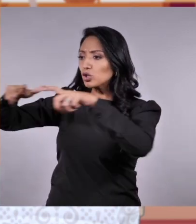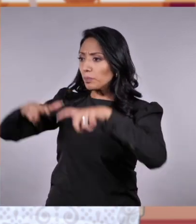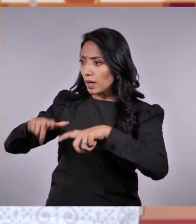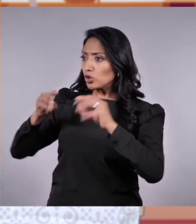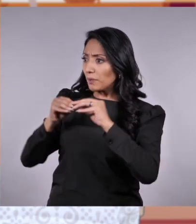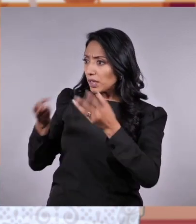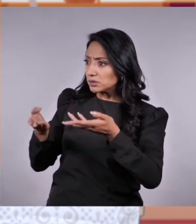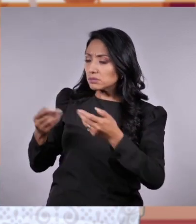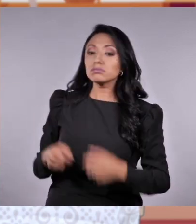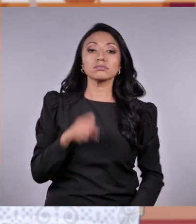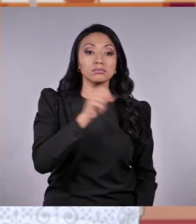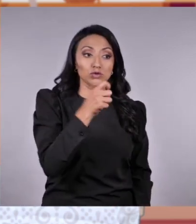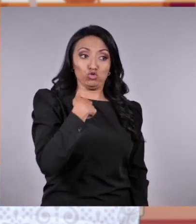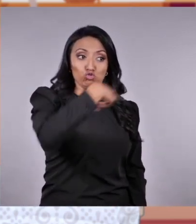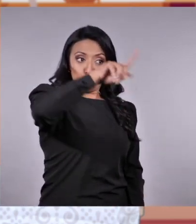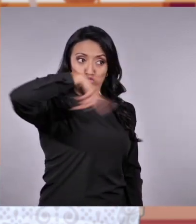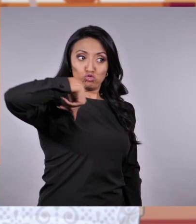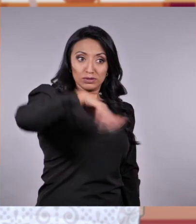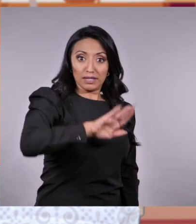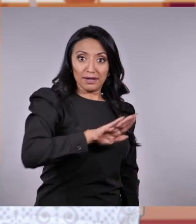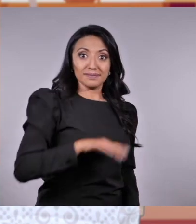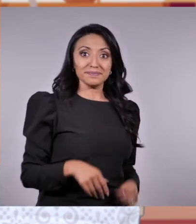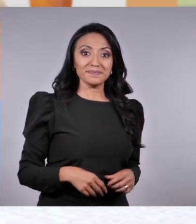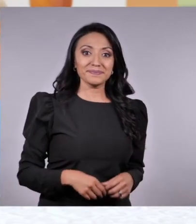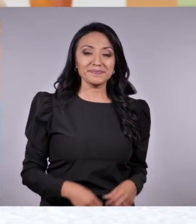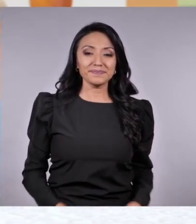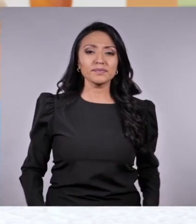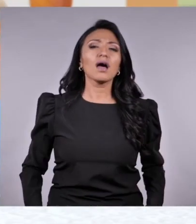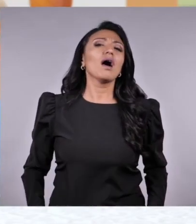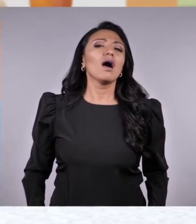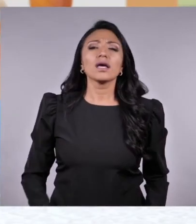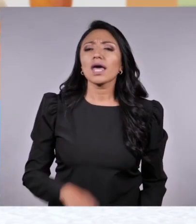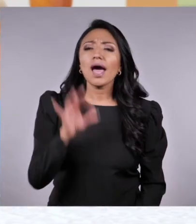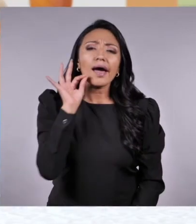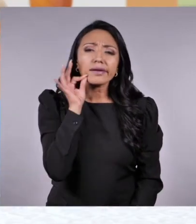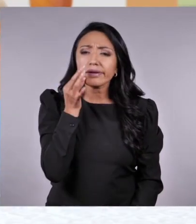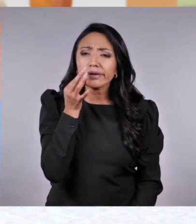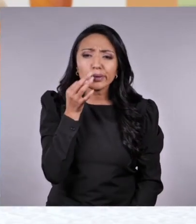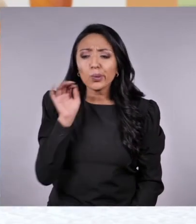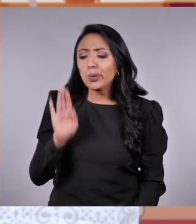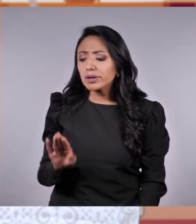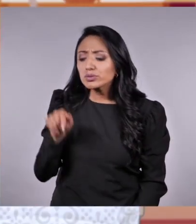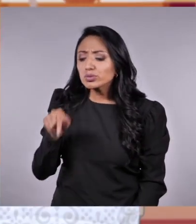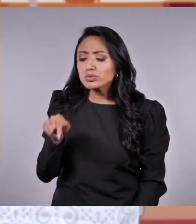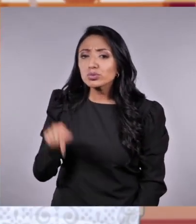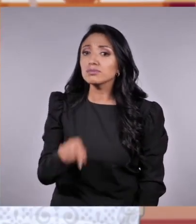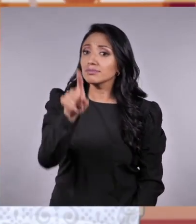voy a prepararlo todo. Ya regreso. ¡Qué delicioso que está